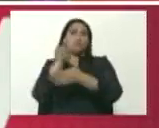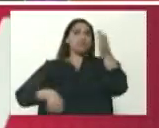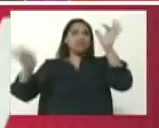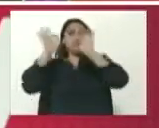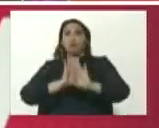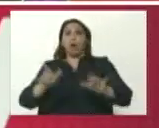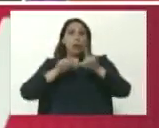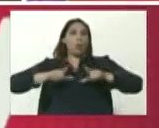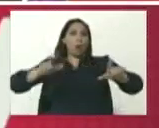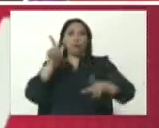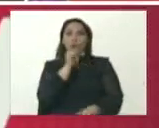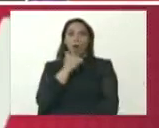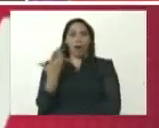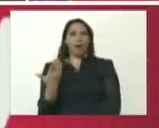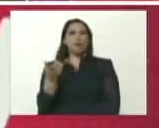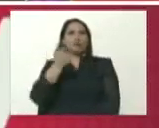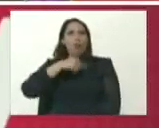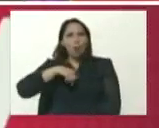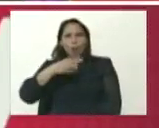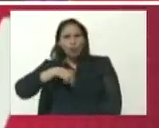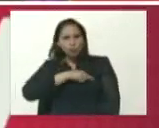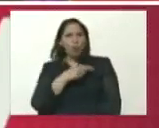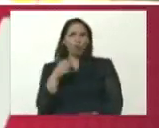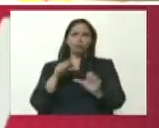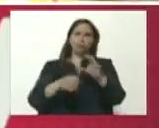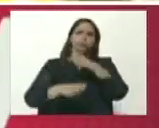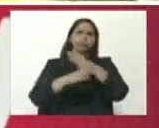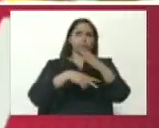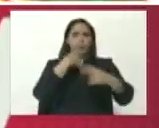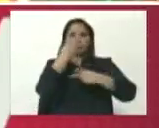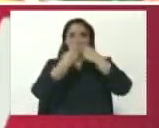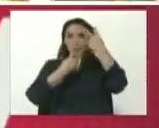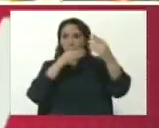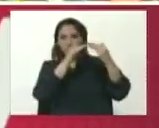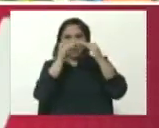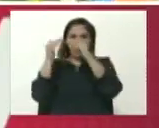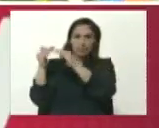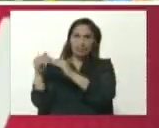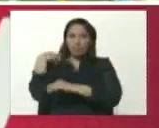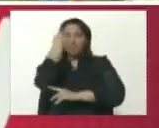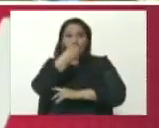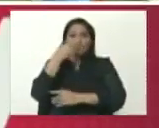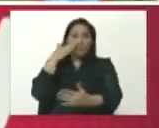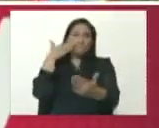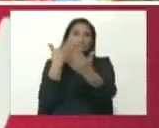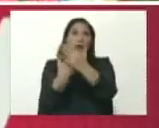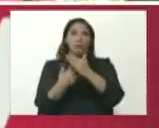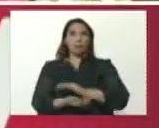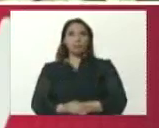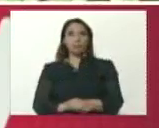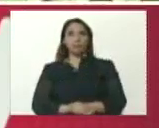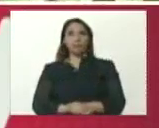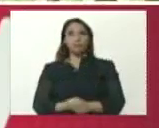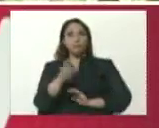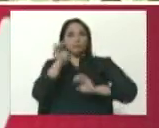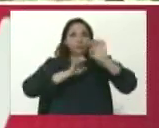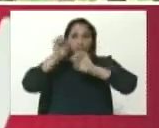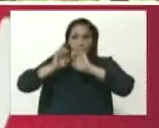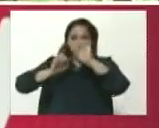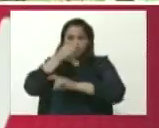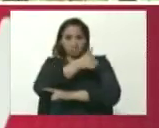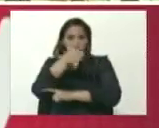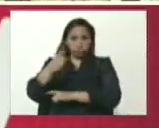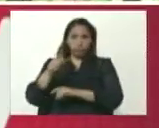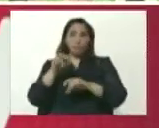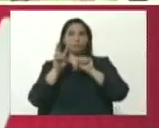tiene presencia. Nosotros tenemos presencia permanente, casa por casa, cara por cara, caso por caso. Y el